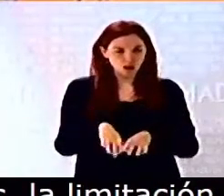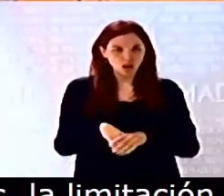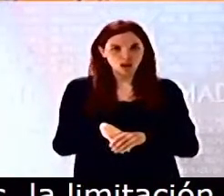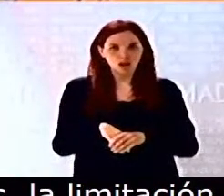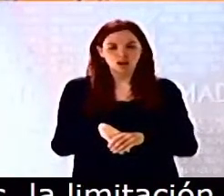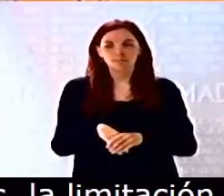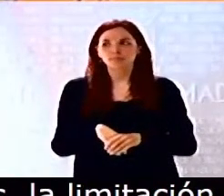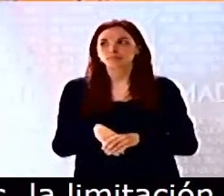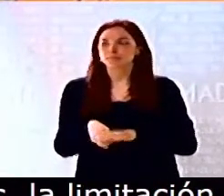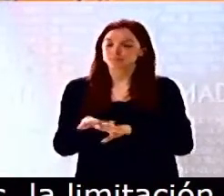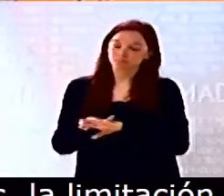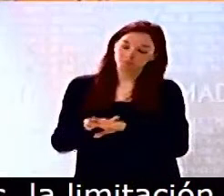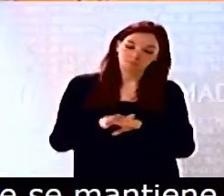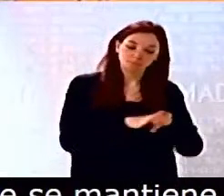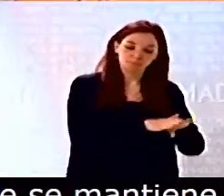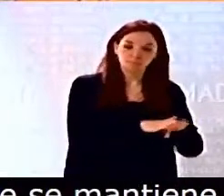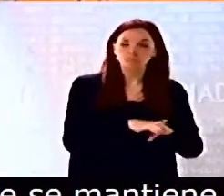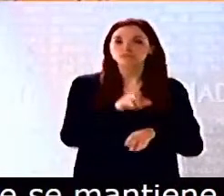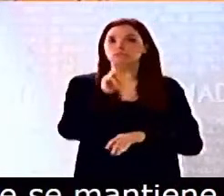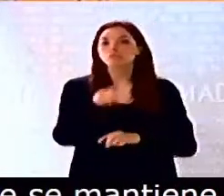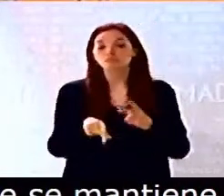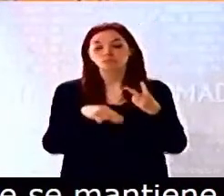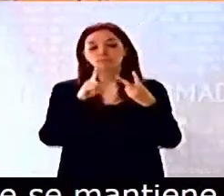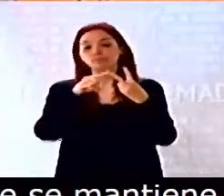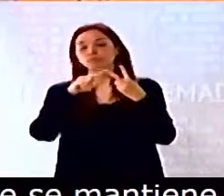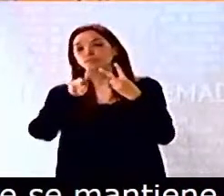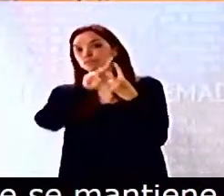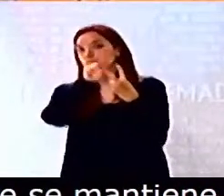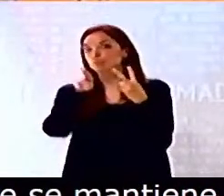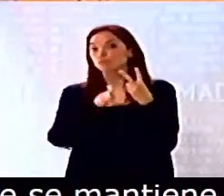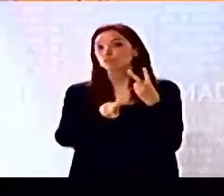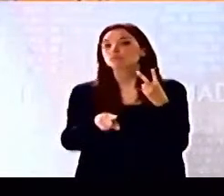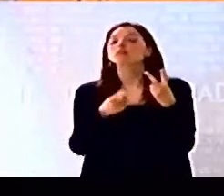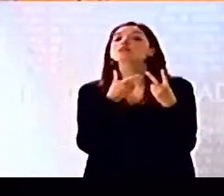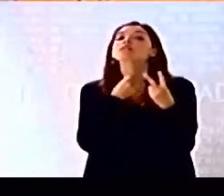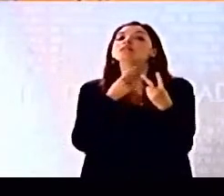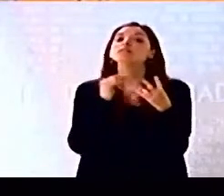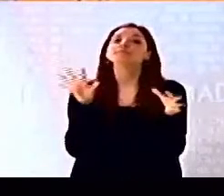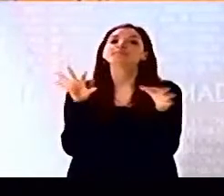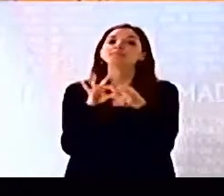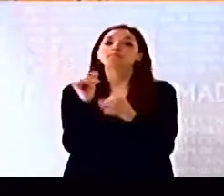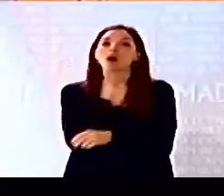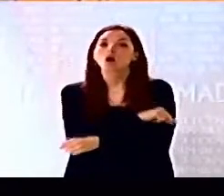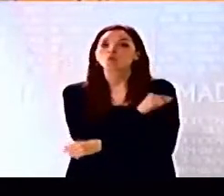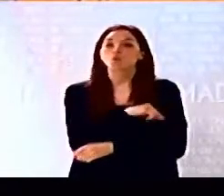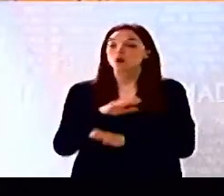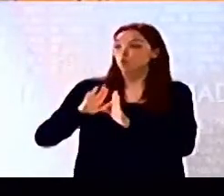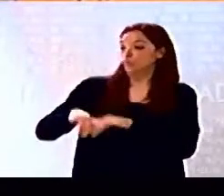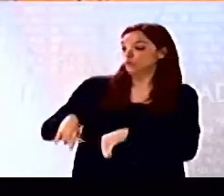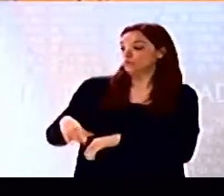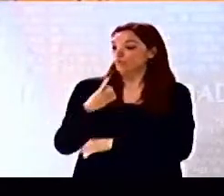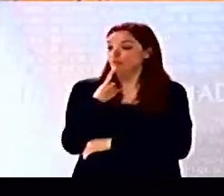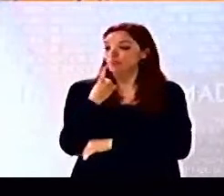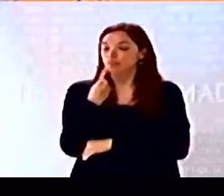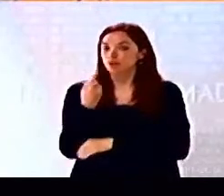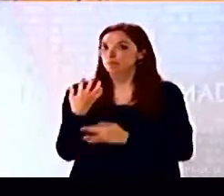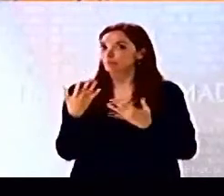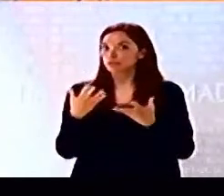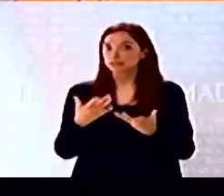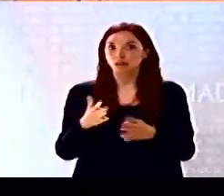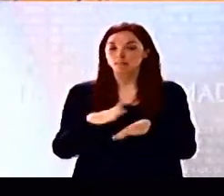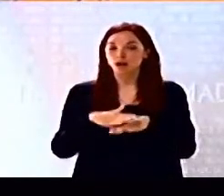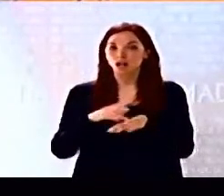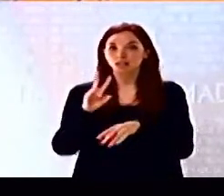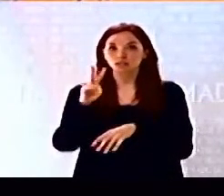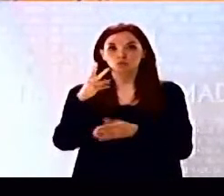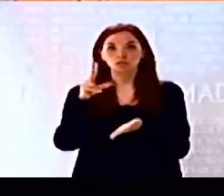lado. Me gustaría saber también con respecto a la vacuna, esto último que ha dicho, acaba de decir que no hay prisa para la segunda dosis